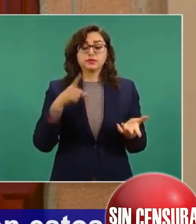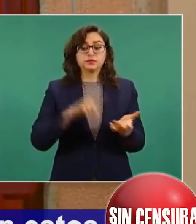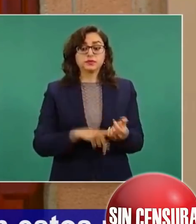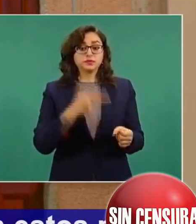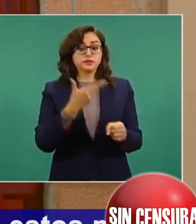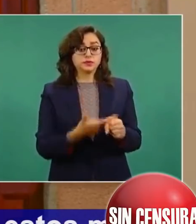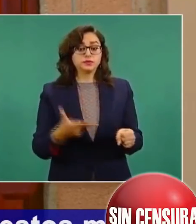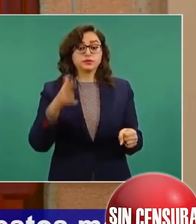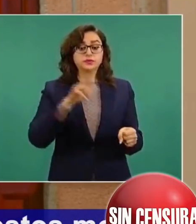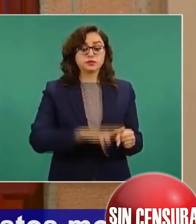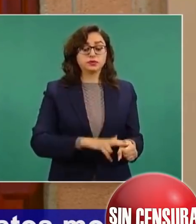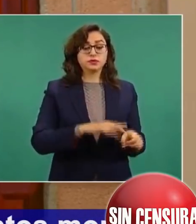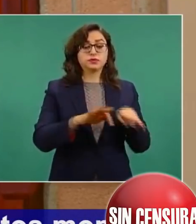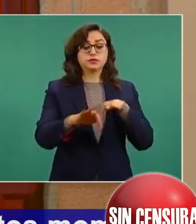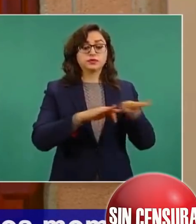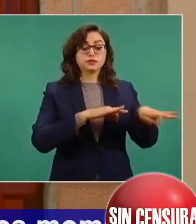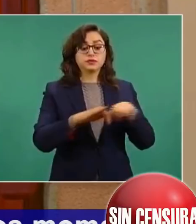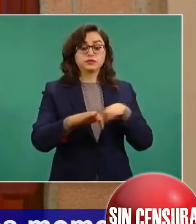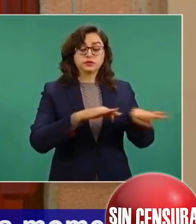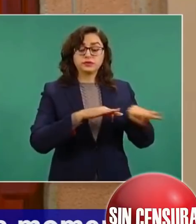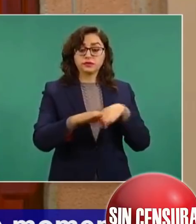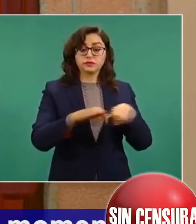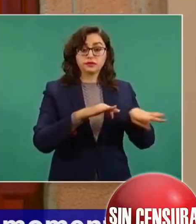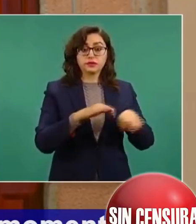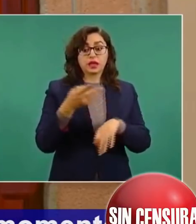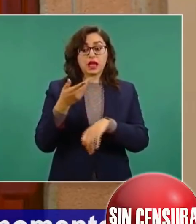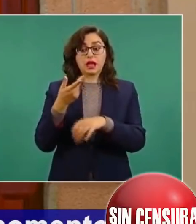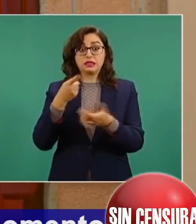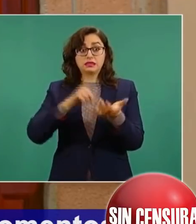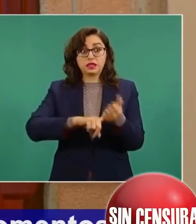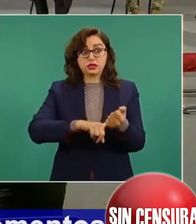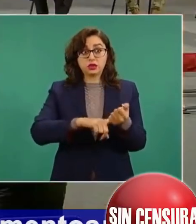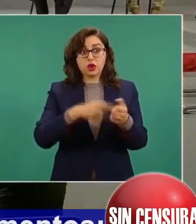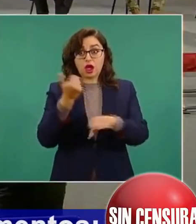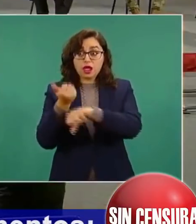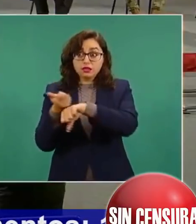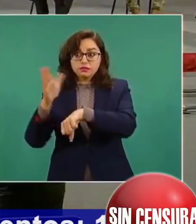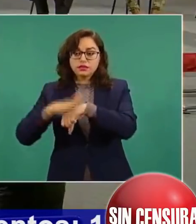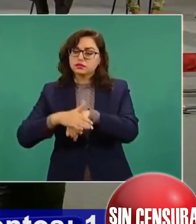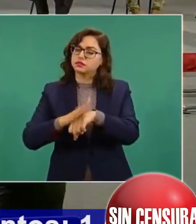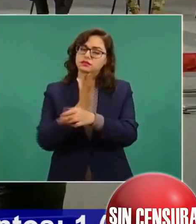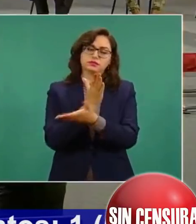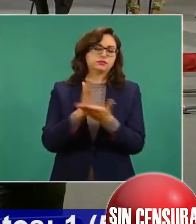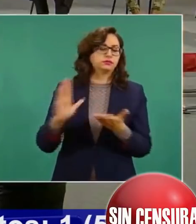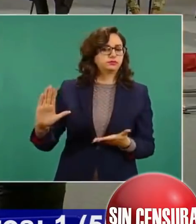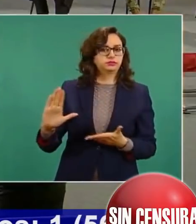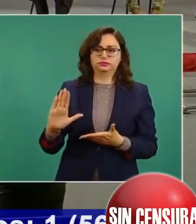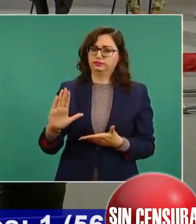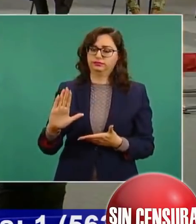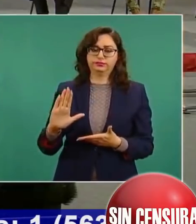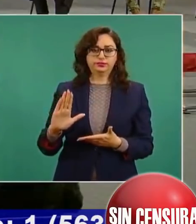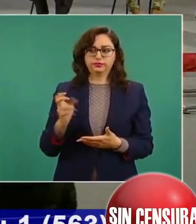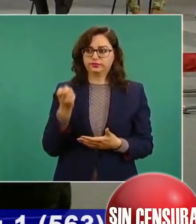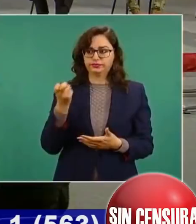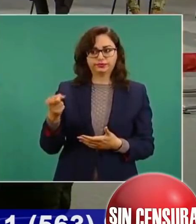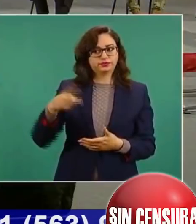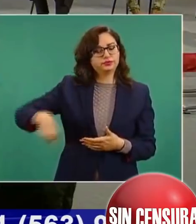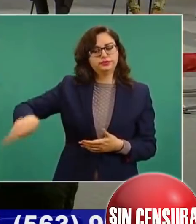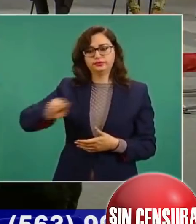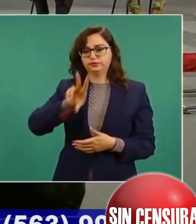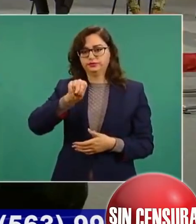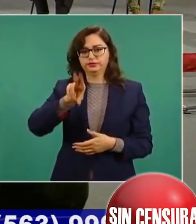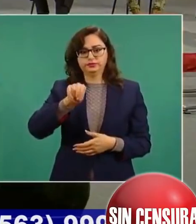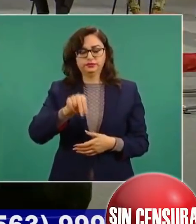personal administrativo, que quede muy claro eso. Clínico nos referimos no solamente a médicas y médicos y enfermeras y enfermeros, sino a